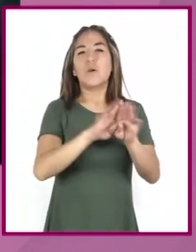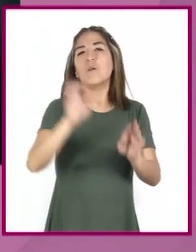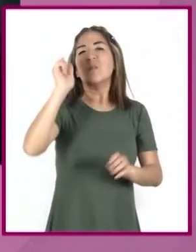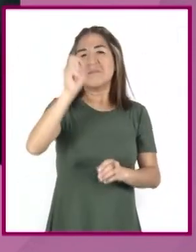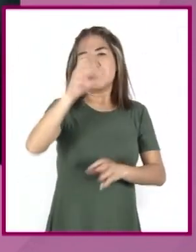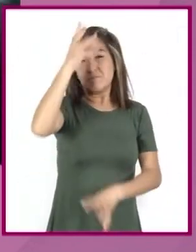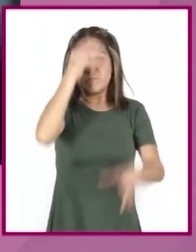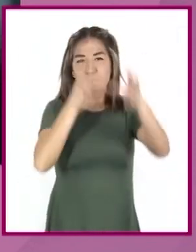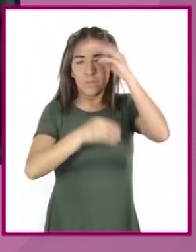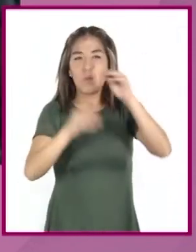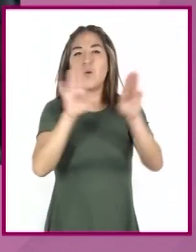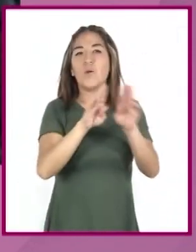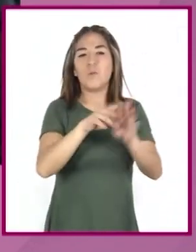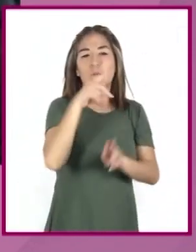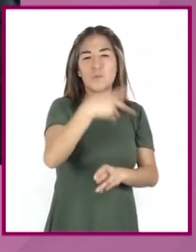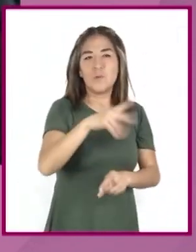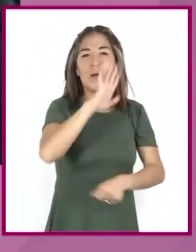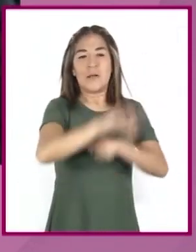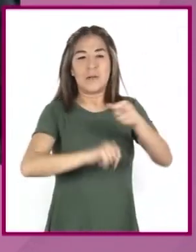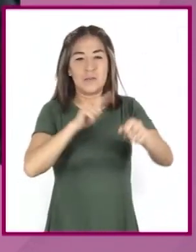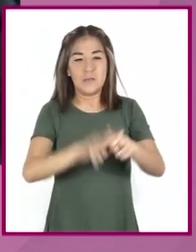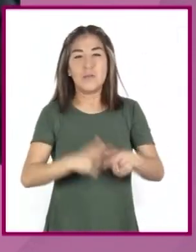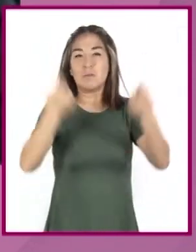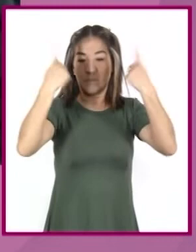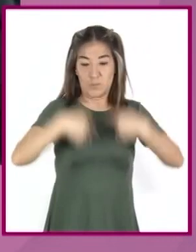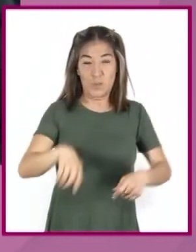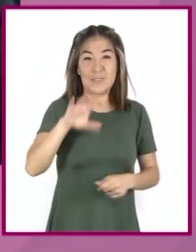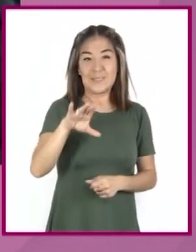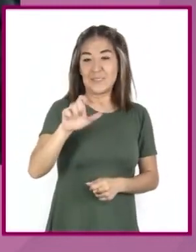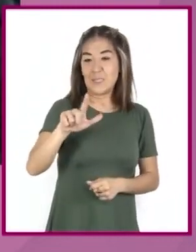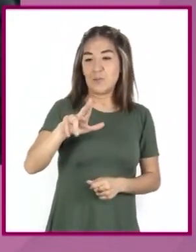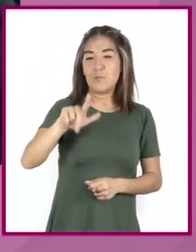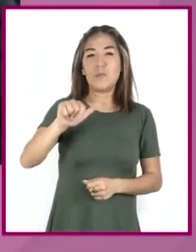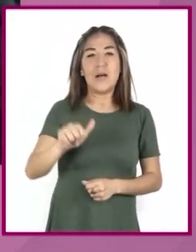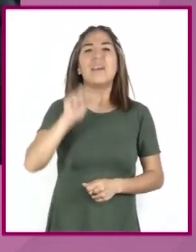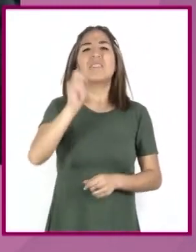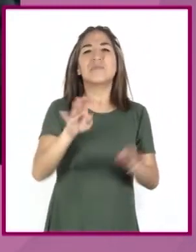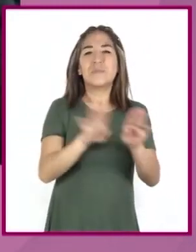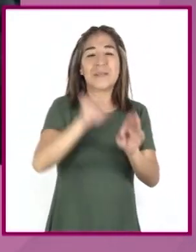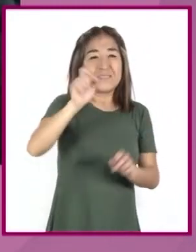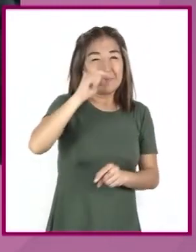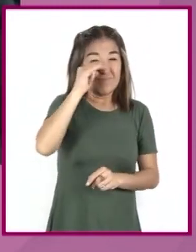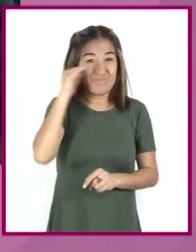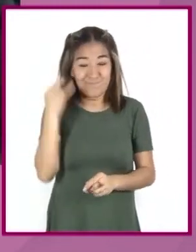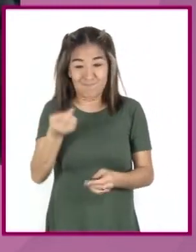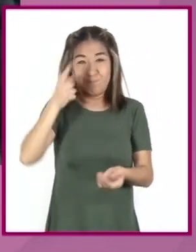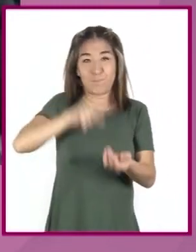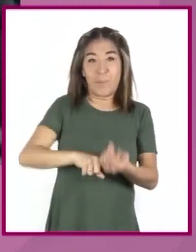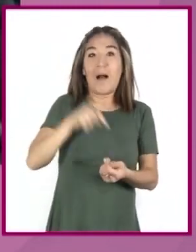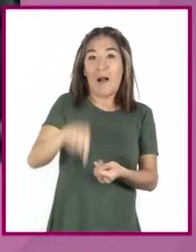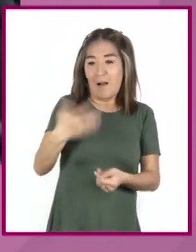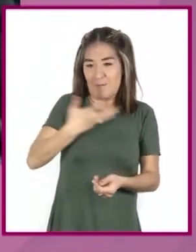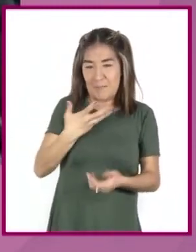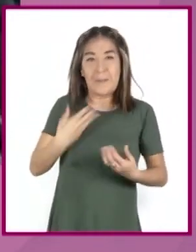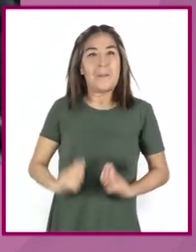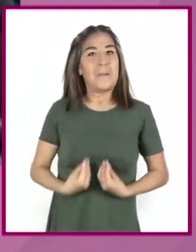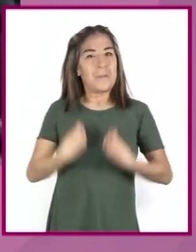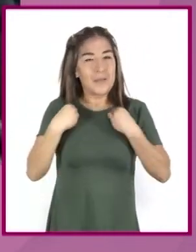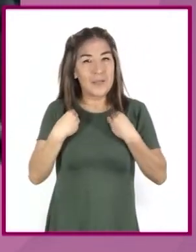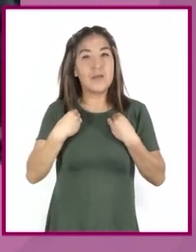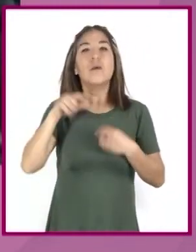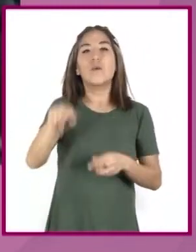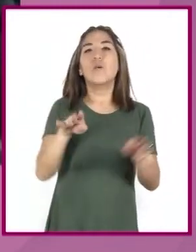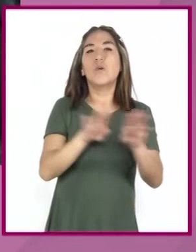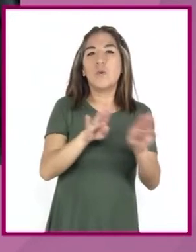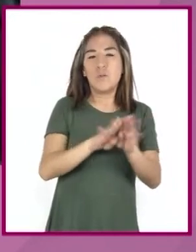qué están hechos los seres vivos. Desde la célula, que es la parte más pequeña que sabemos tiene vida, puesto que cuenta con las